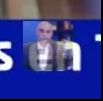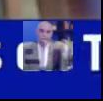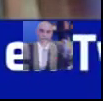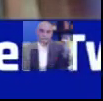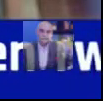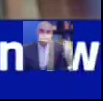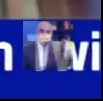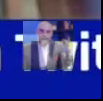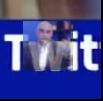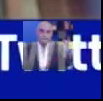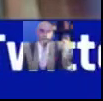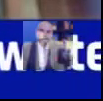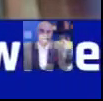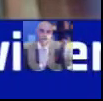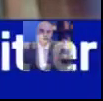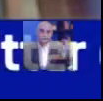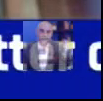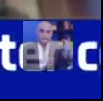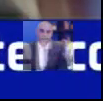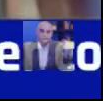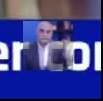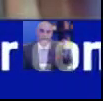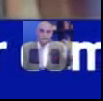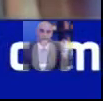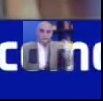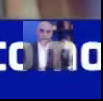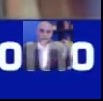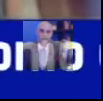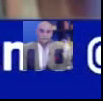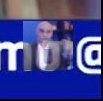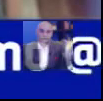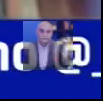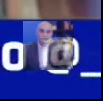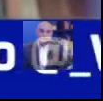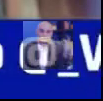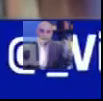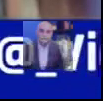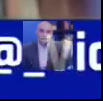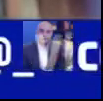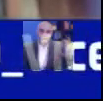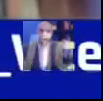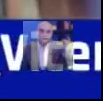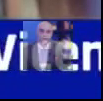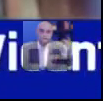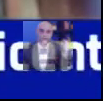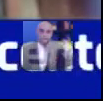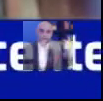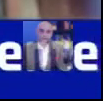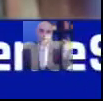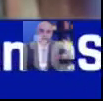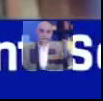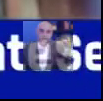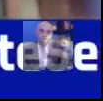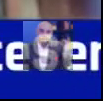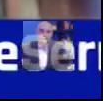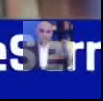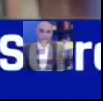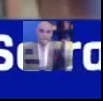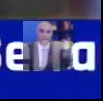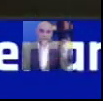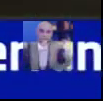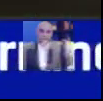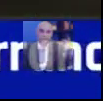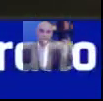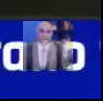está haciendo una labor muy importante y siempre teniendo en cuenta la justicia social como su eje